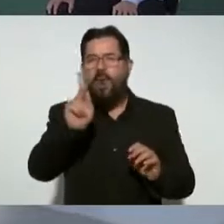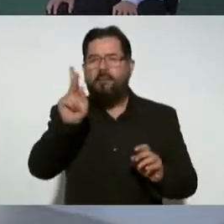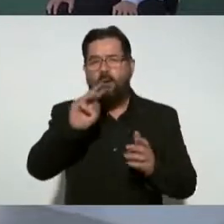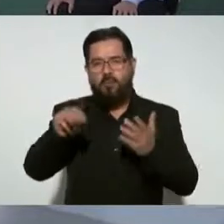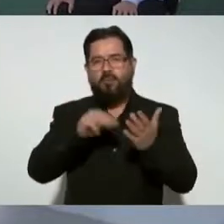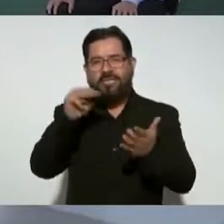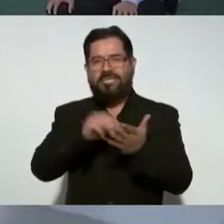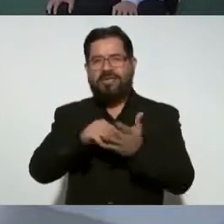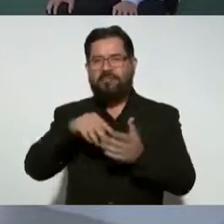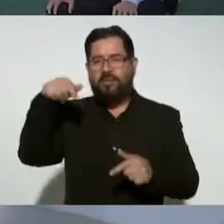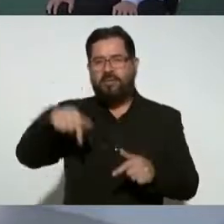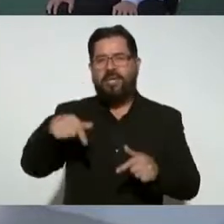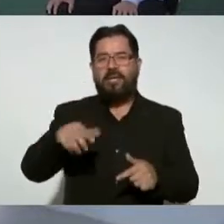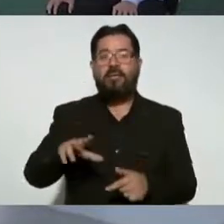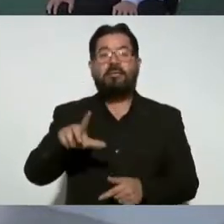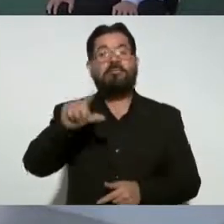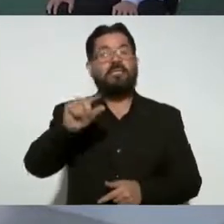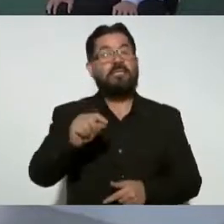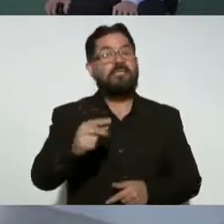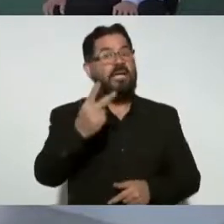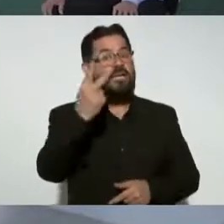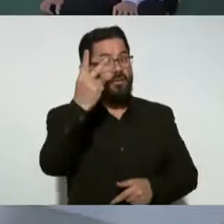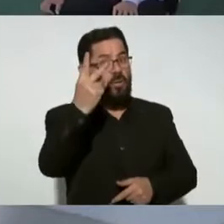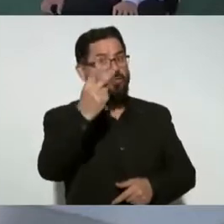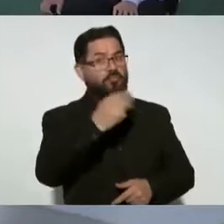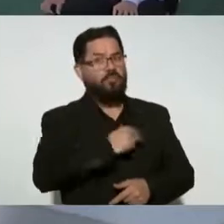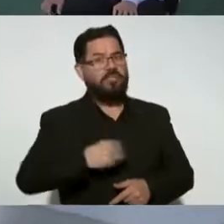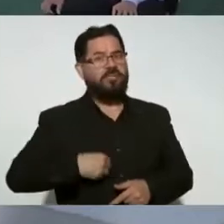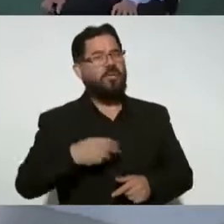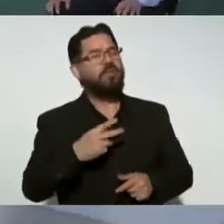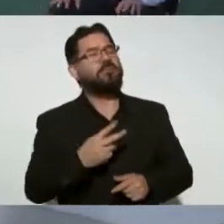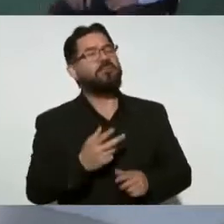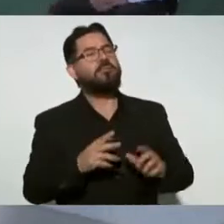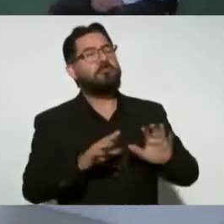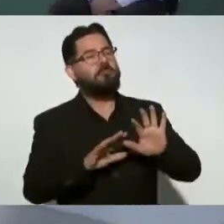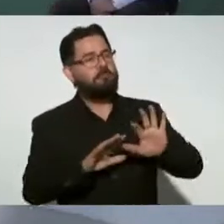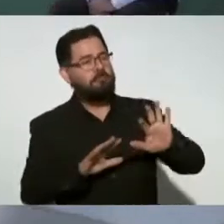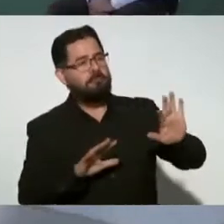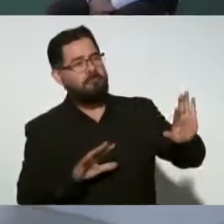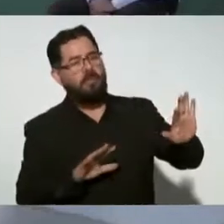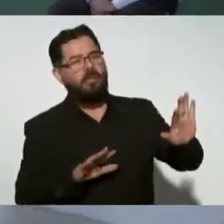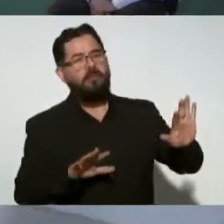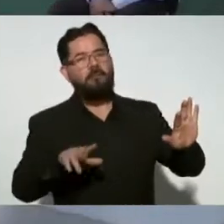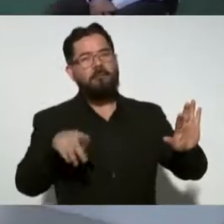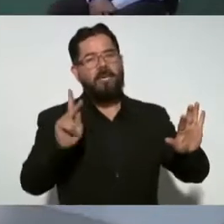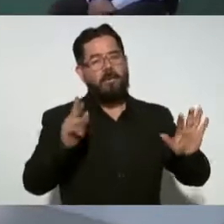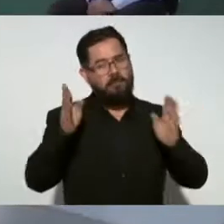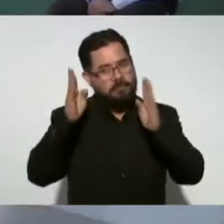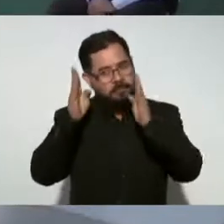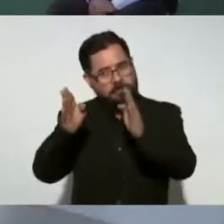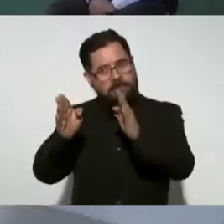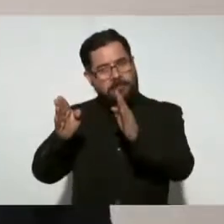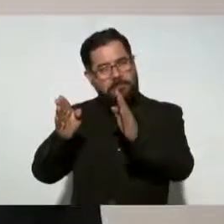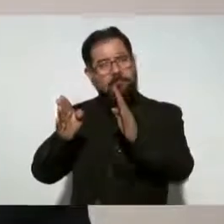municipios de los 72, ya está la